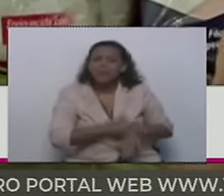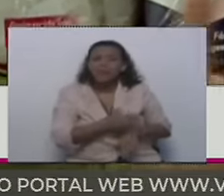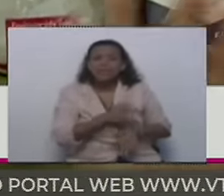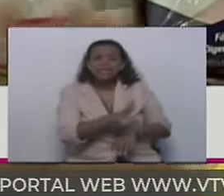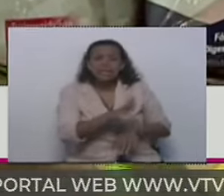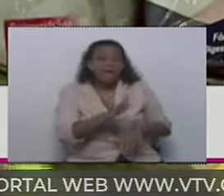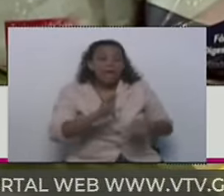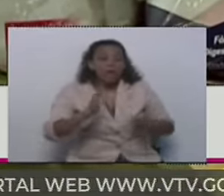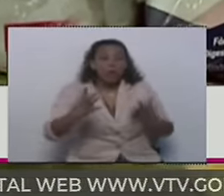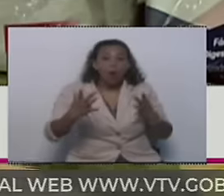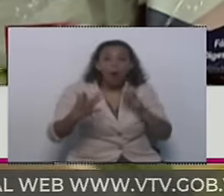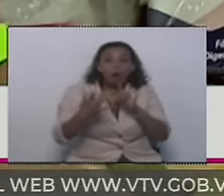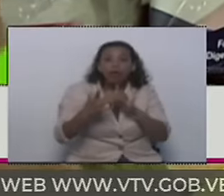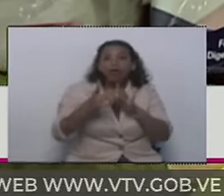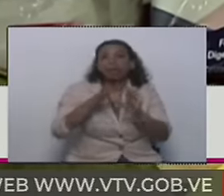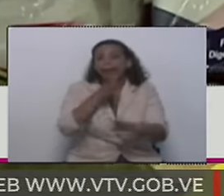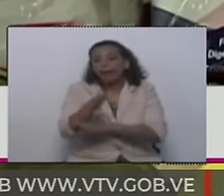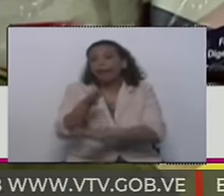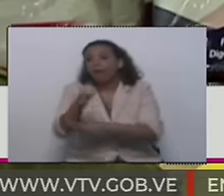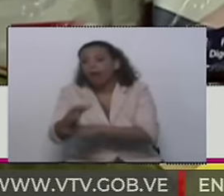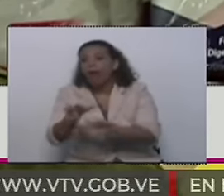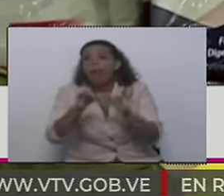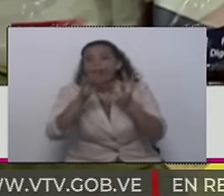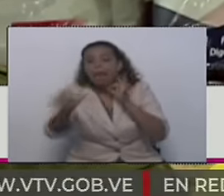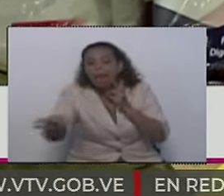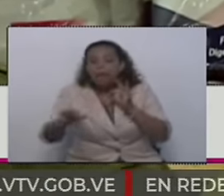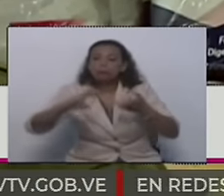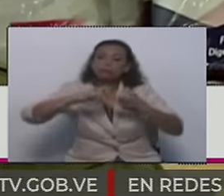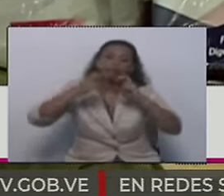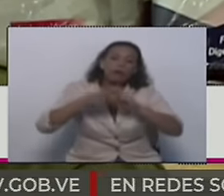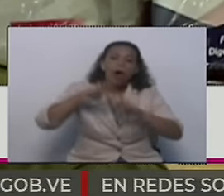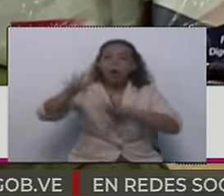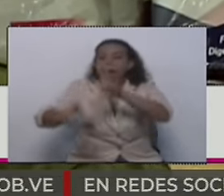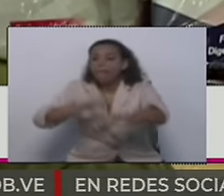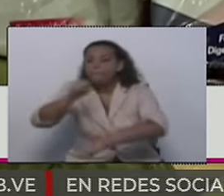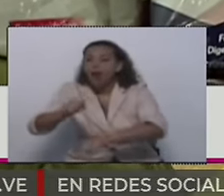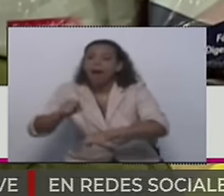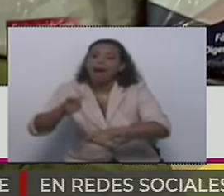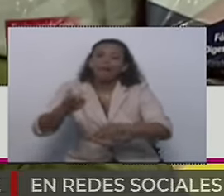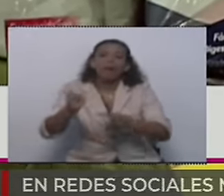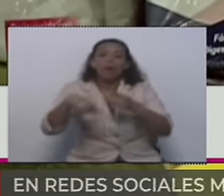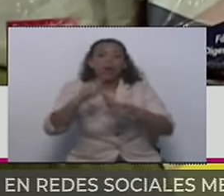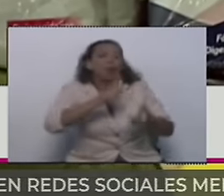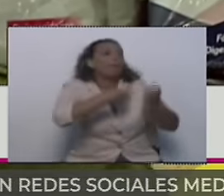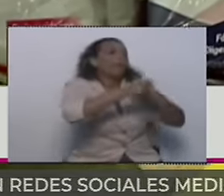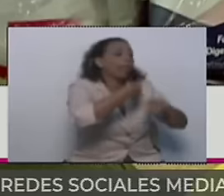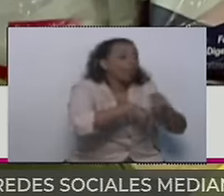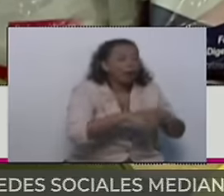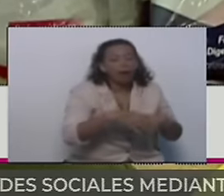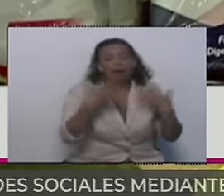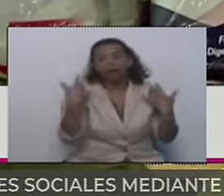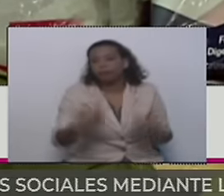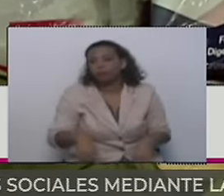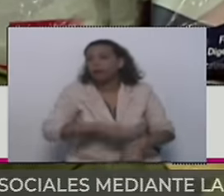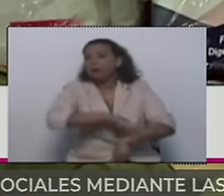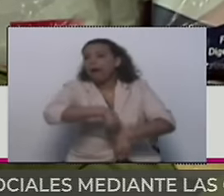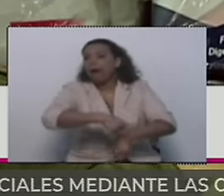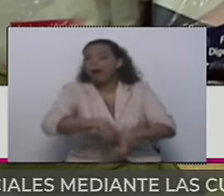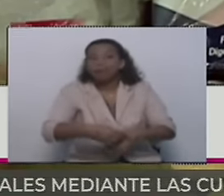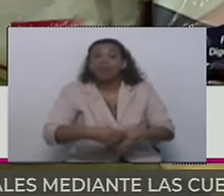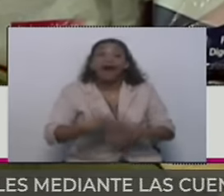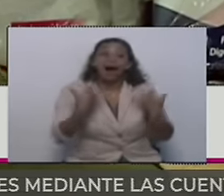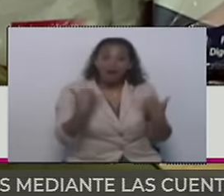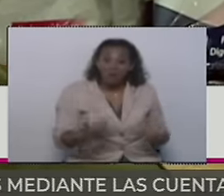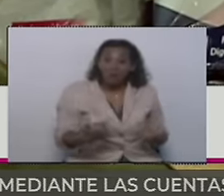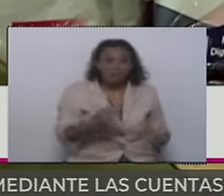eliminó pues todos los eslabones y todas las dificultades que tenemos nosotros para adquirir los productos y podamos nosotros ofrecer un producto de calidad y